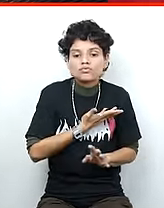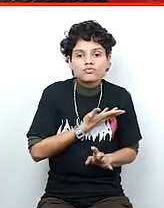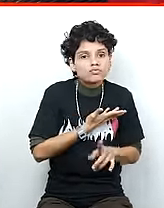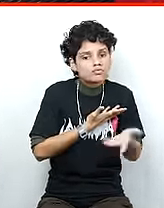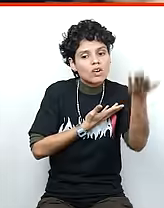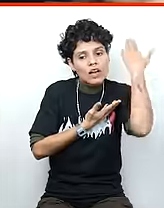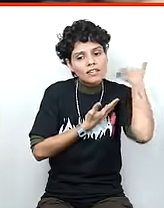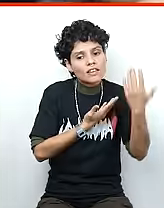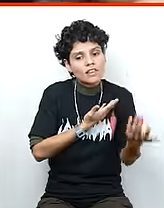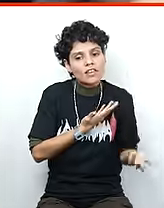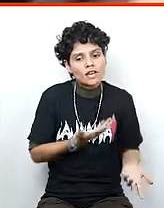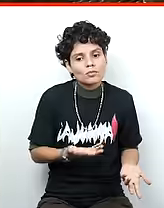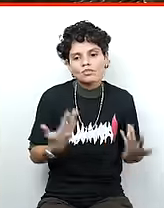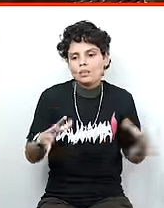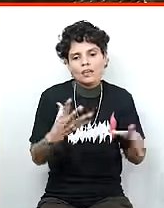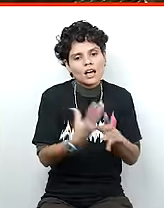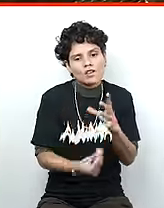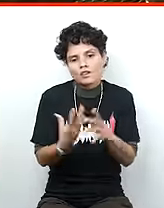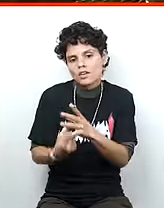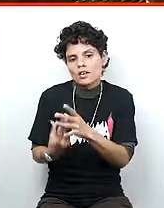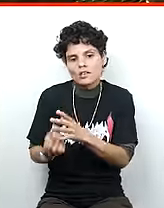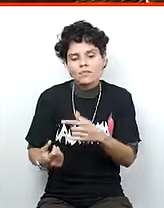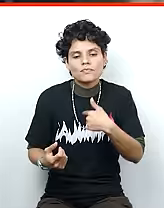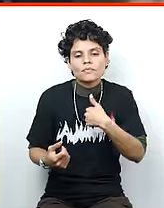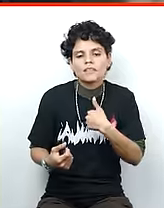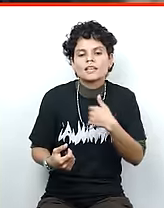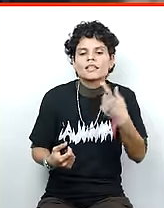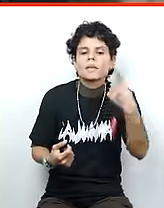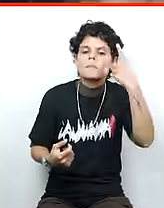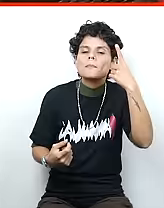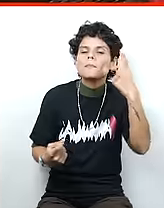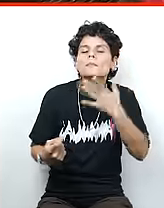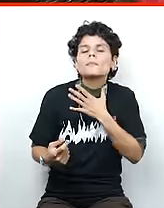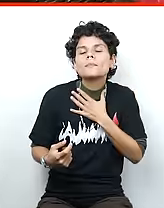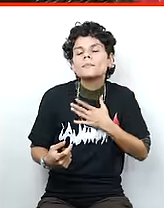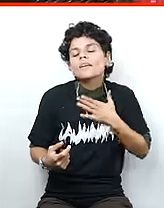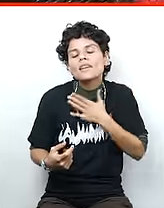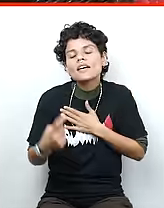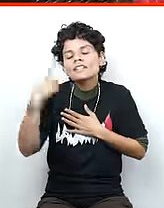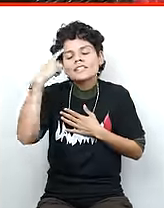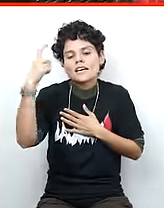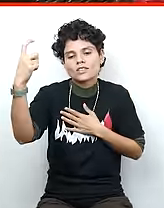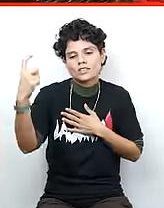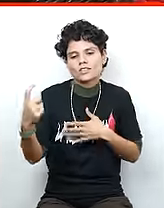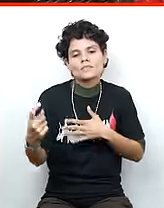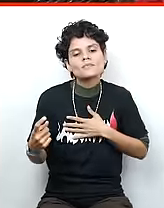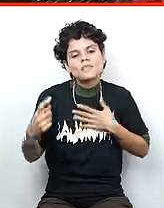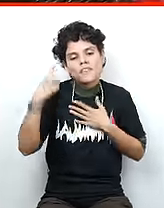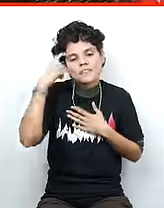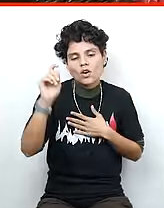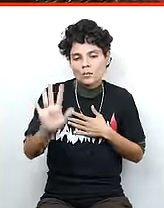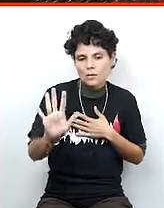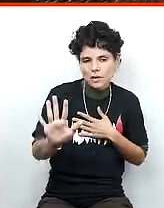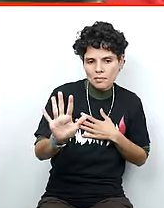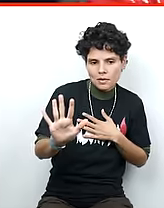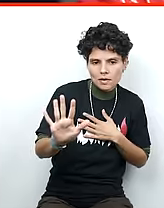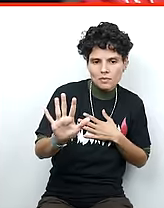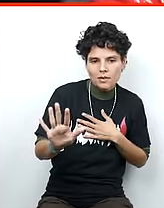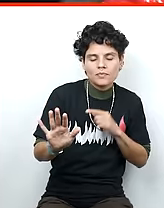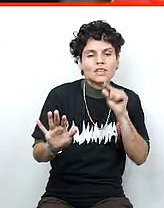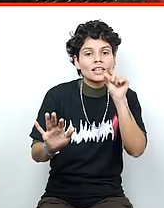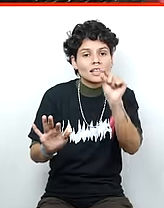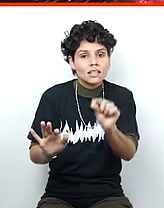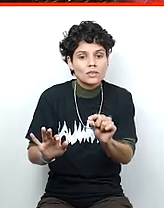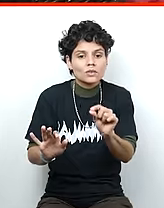Teníamos. Menos corte. Tú has agotado. Aquí está Mis Deseos. Ah, sí. Ese fue el último temita que alcanzó. Oye, pero para. Aquí